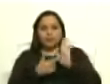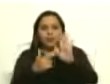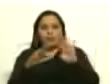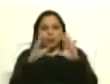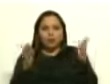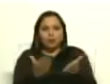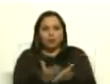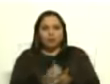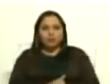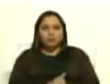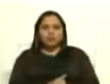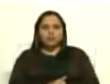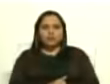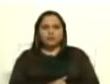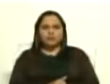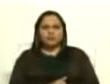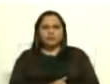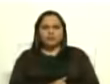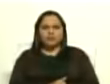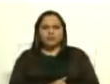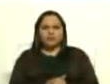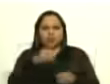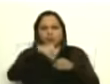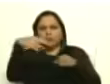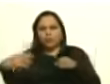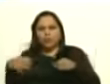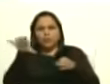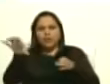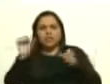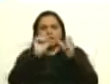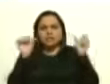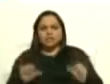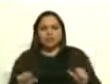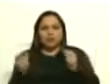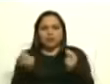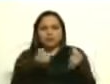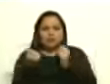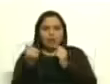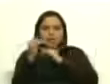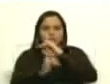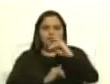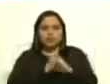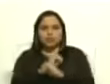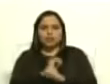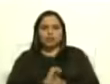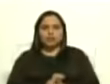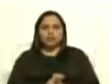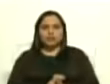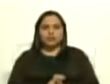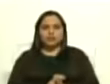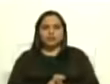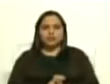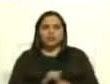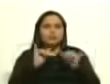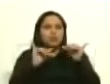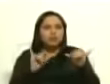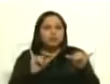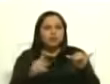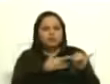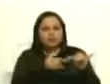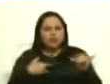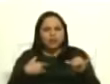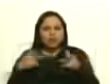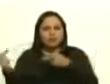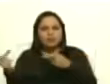solo apretar un botón excluye a un país del sistema financiero internacional. Por eso yo creo que la